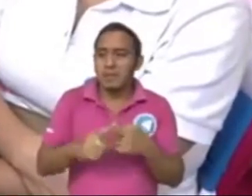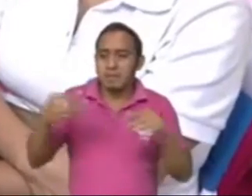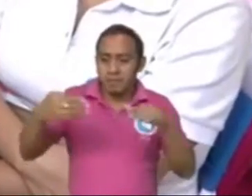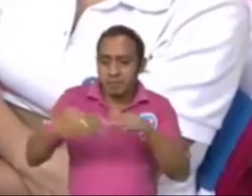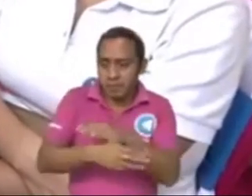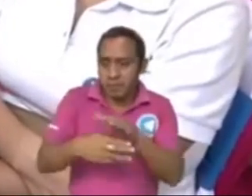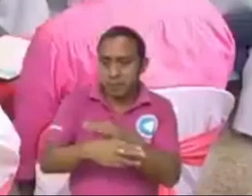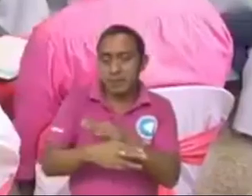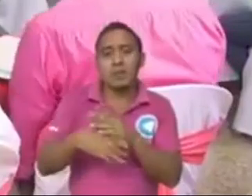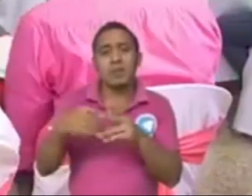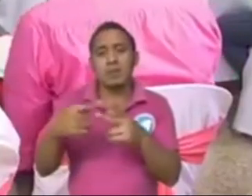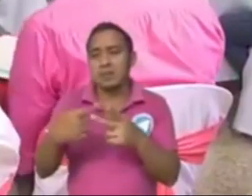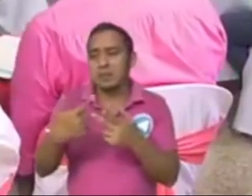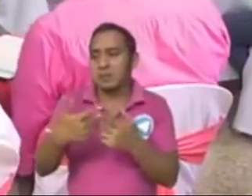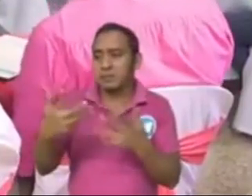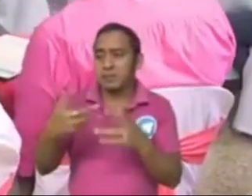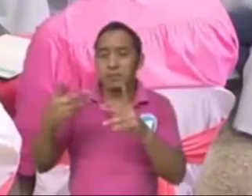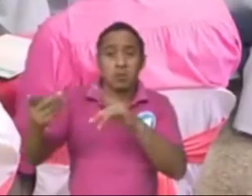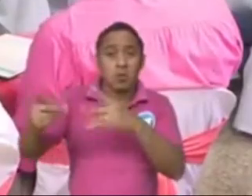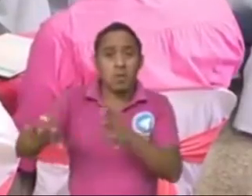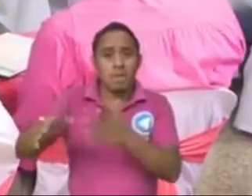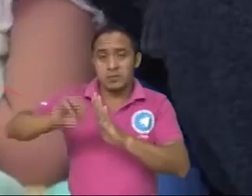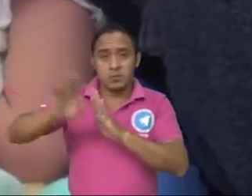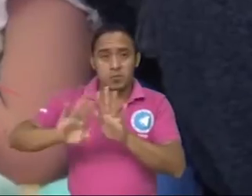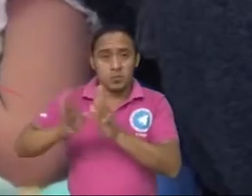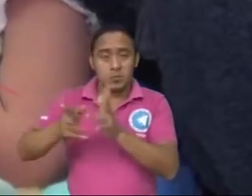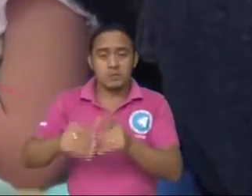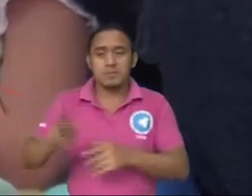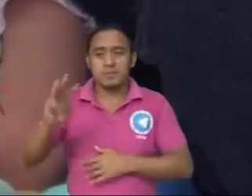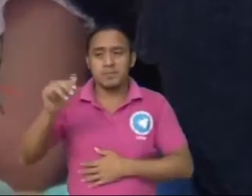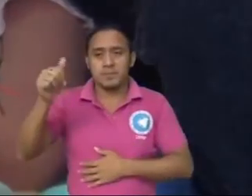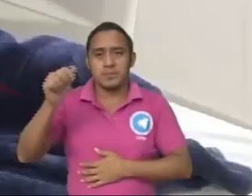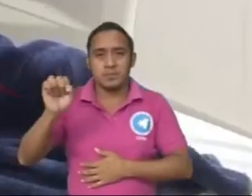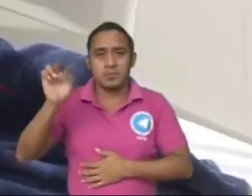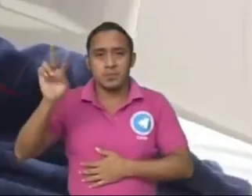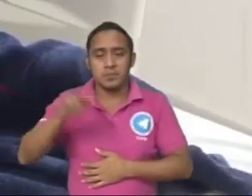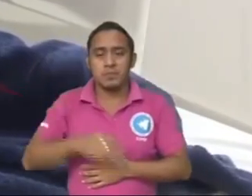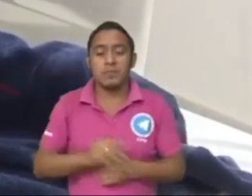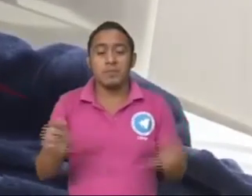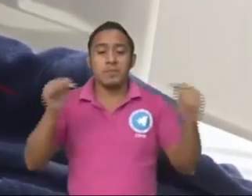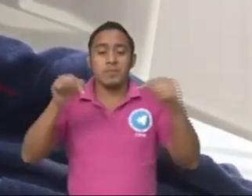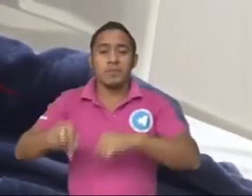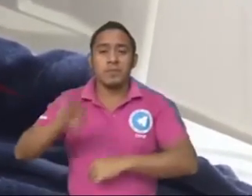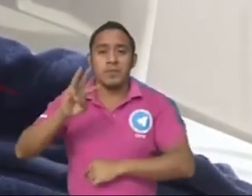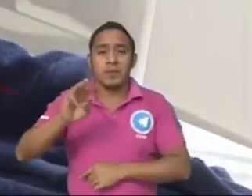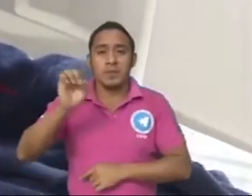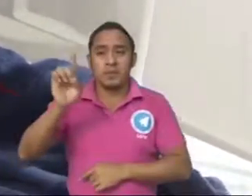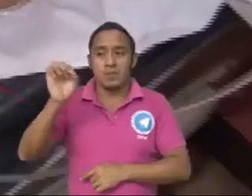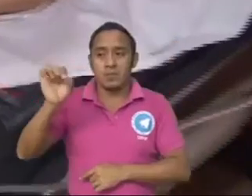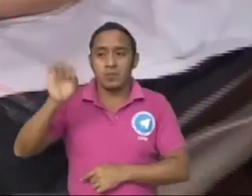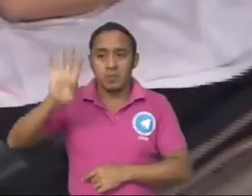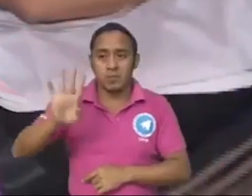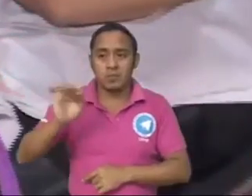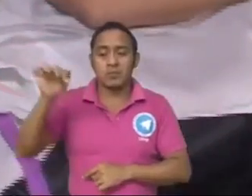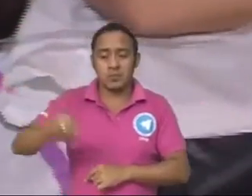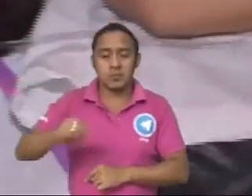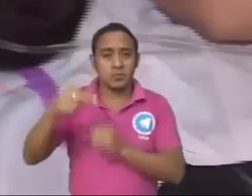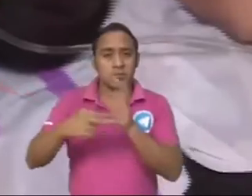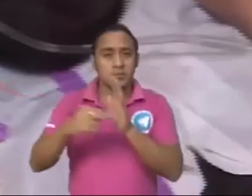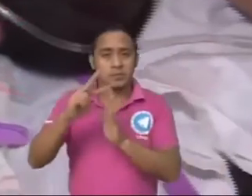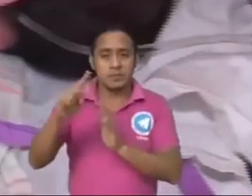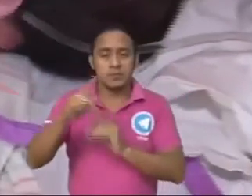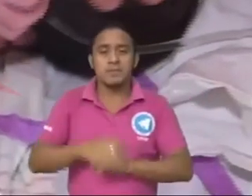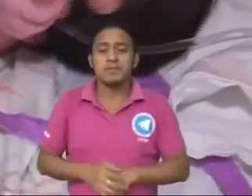malaria, quien por esta razón, Nicaragua recién ha recibido un premio de la Fundación de Emiratos Árabes Unidos para la Salud